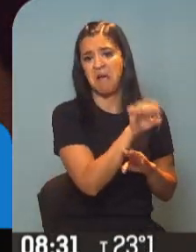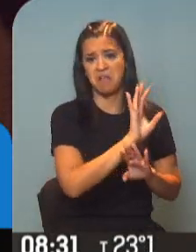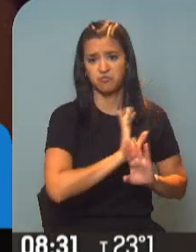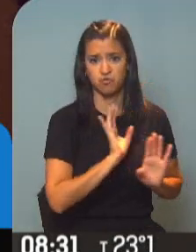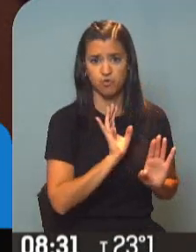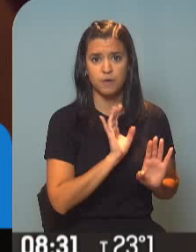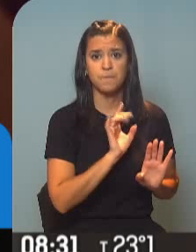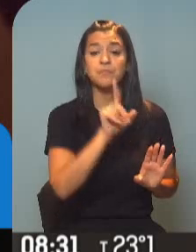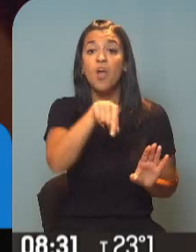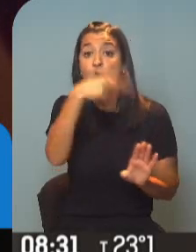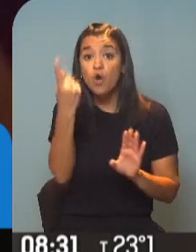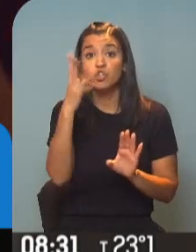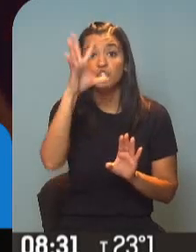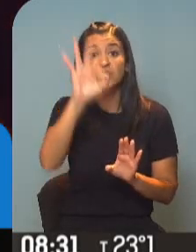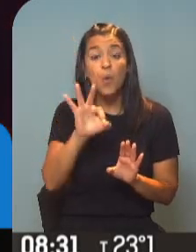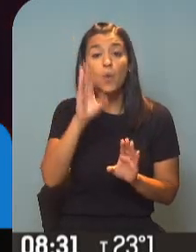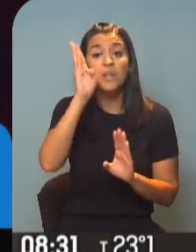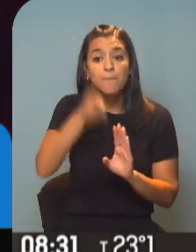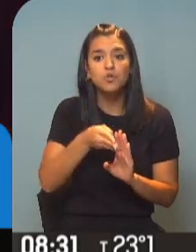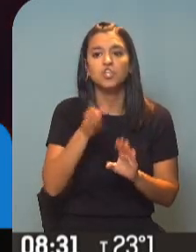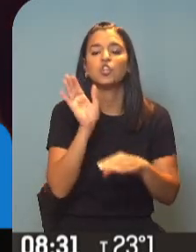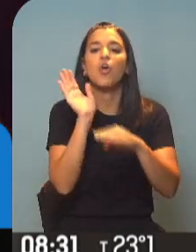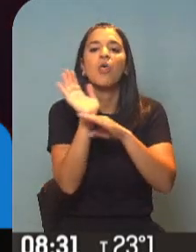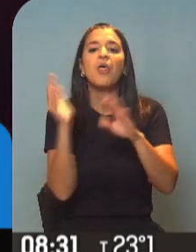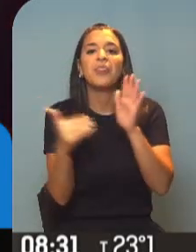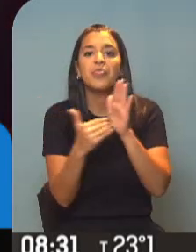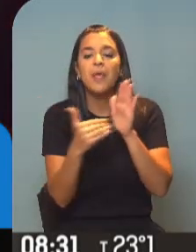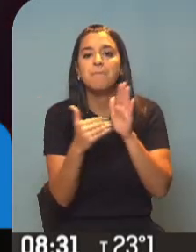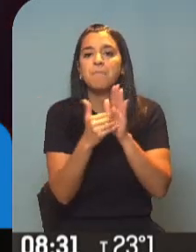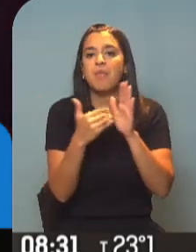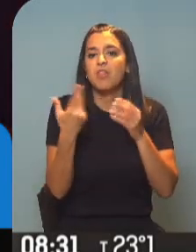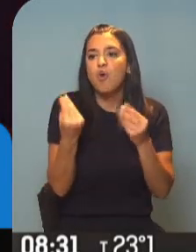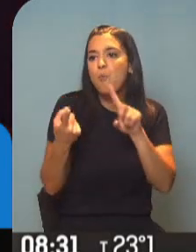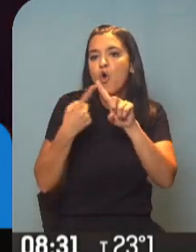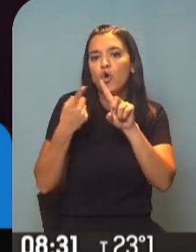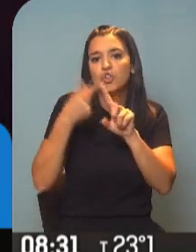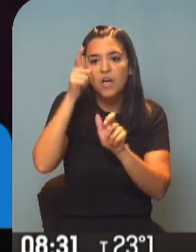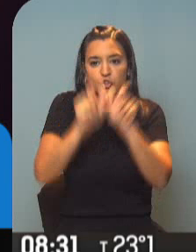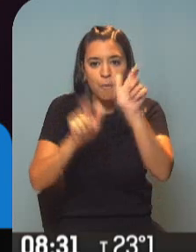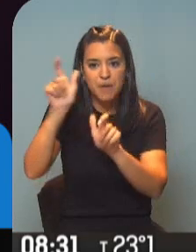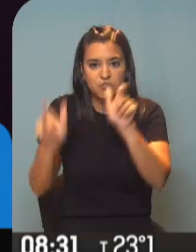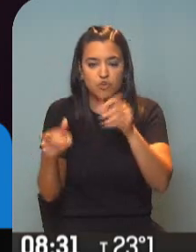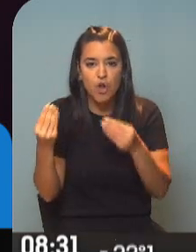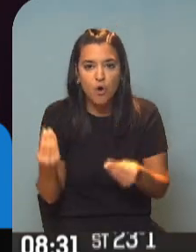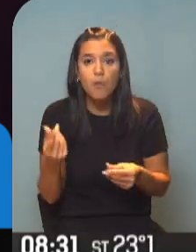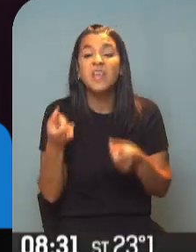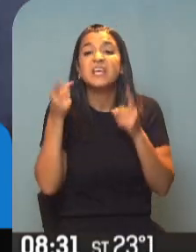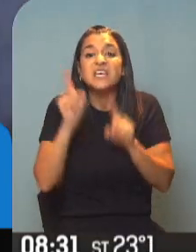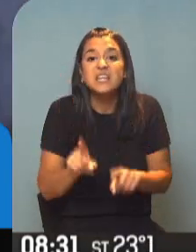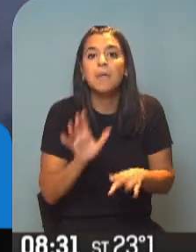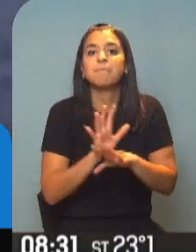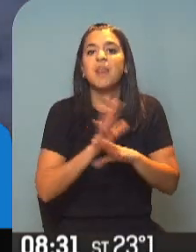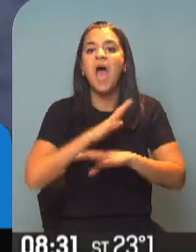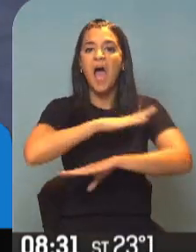tormenta el otro 50% dependerá de la sociabilización a la que hayamos sometido al cachorro y de nuestra